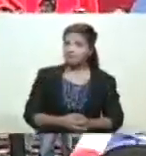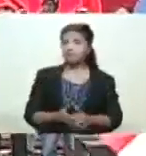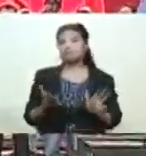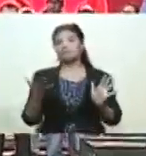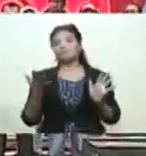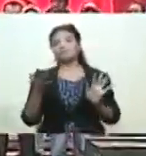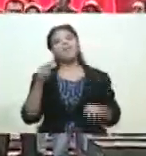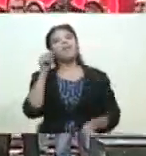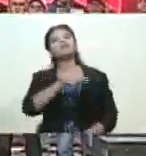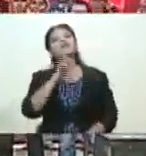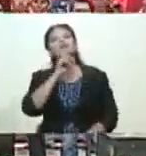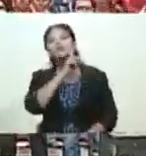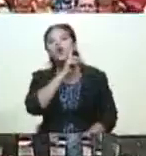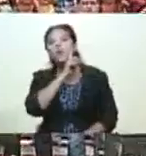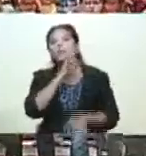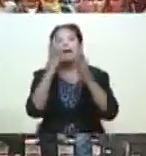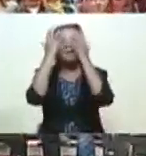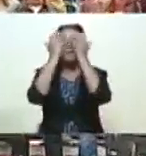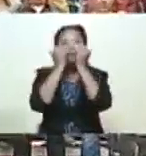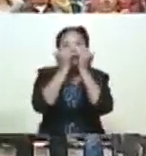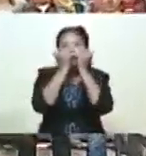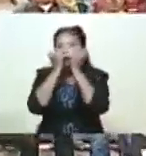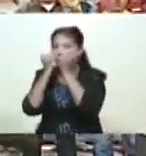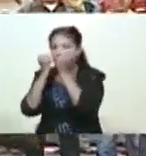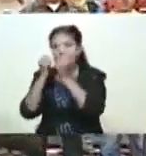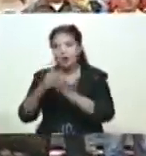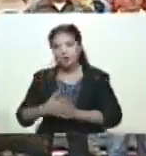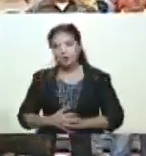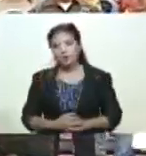Eso se llama terrorismo.